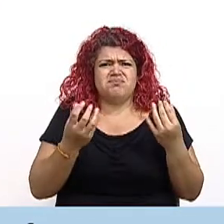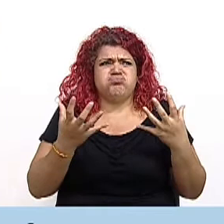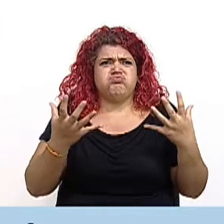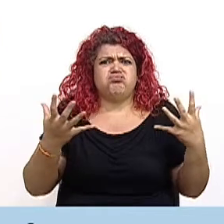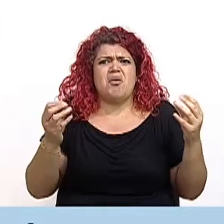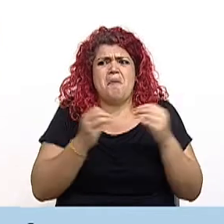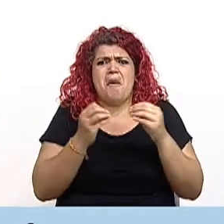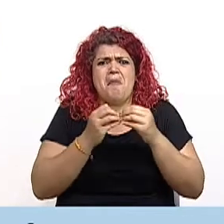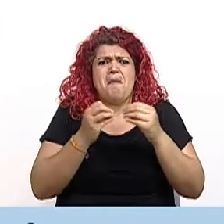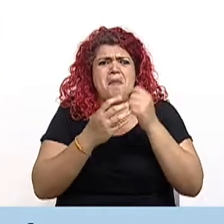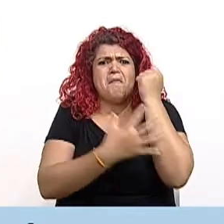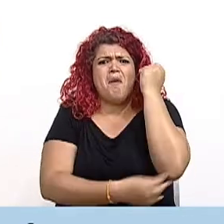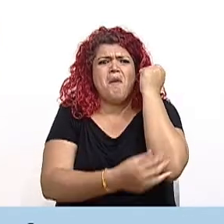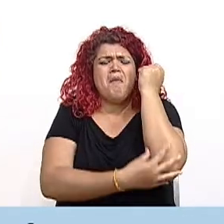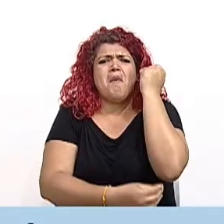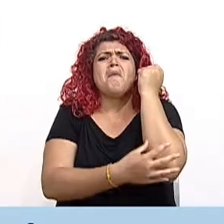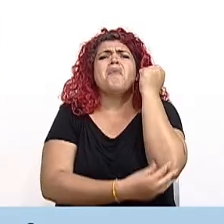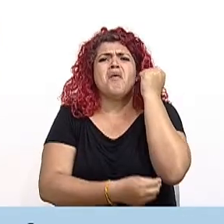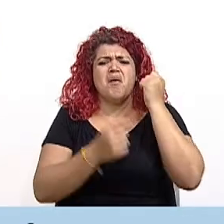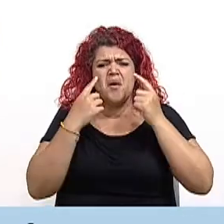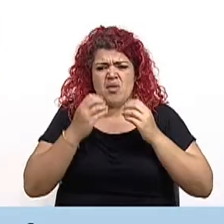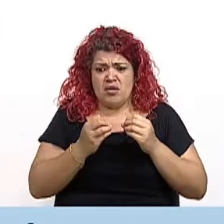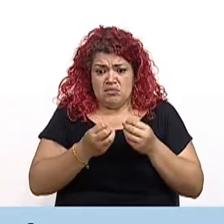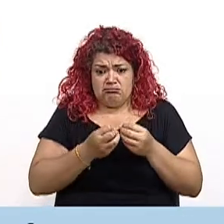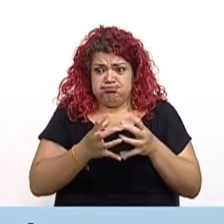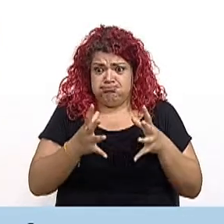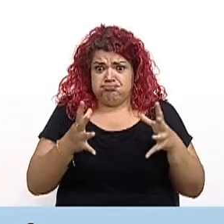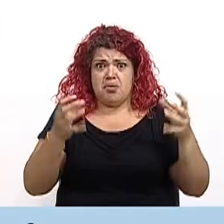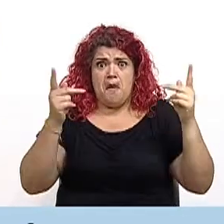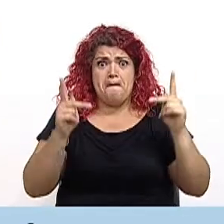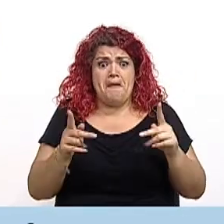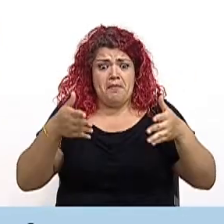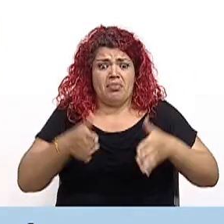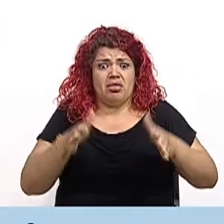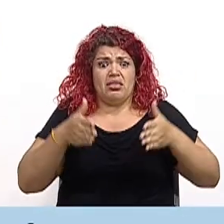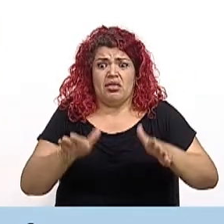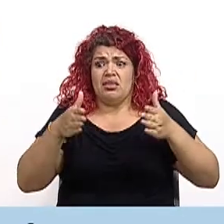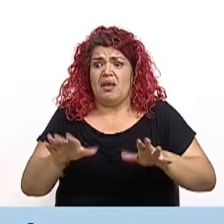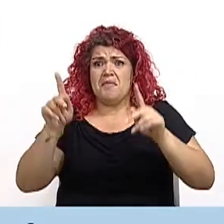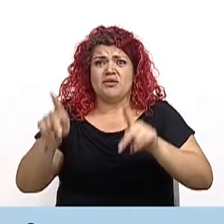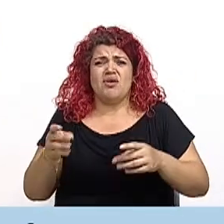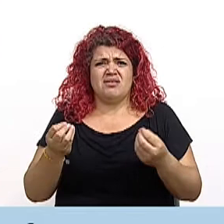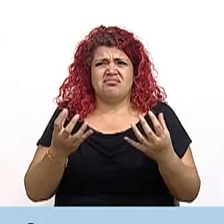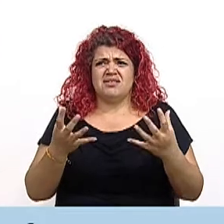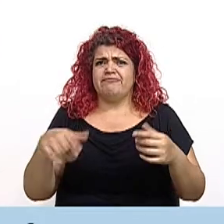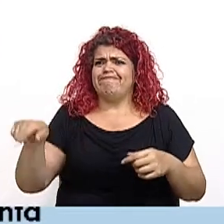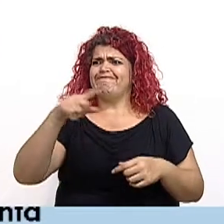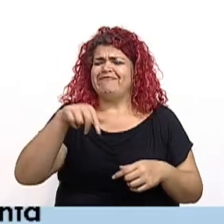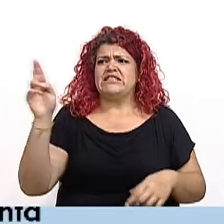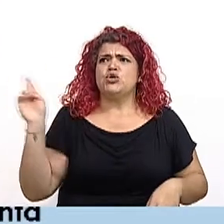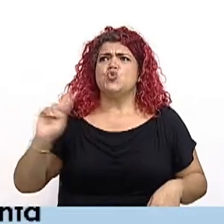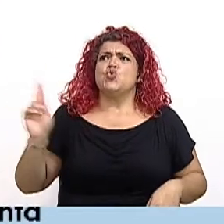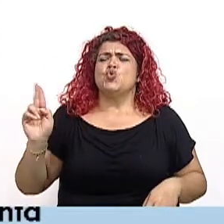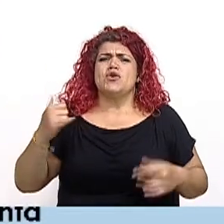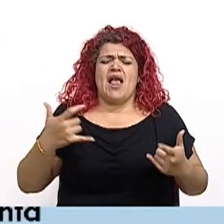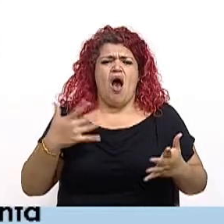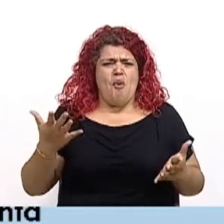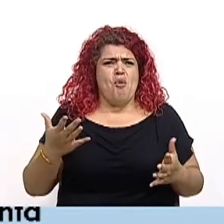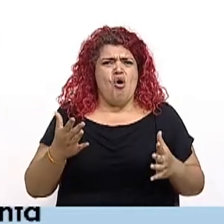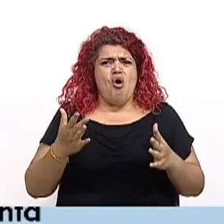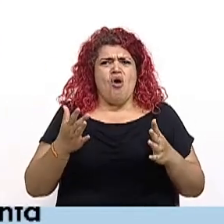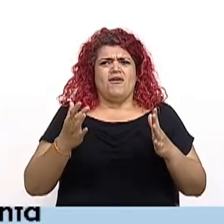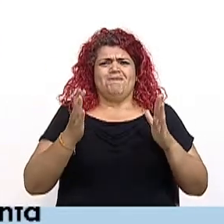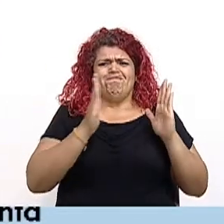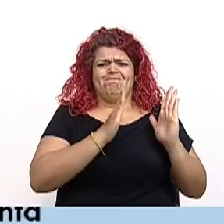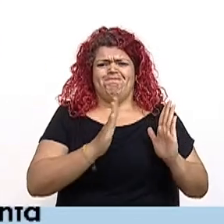excepción. Y el aumento de la población. Todos estos elementos hacen que sea más urgente establecer medidas de